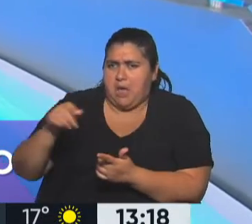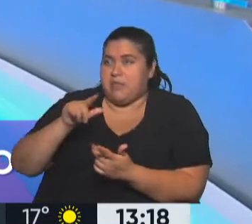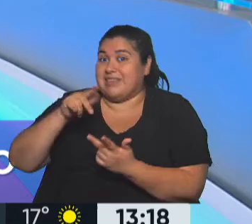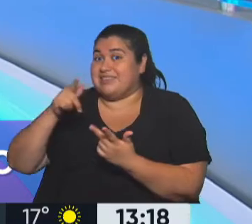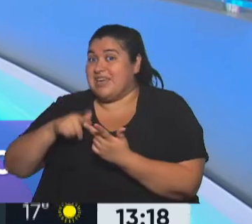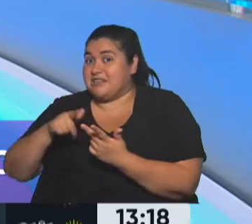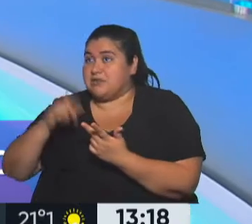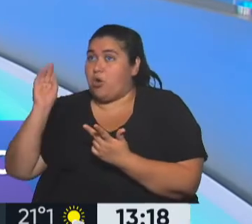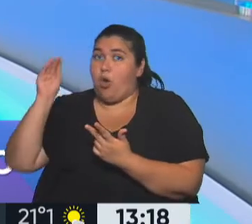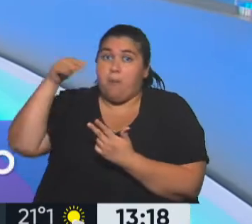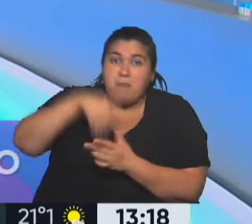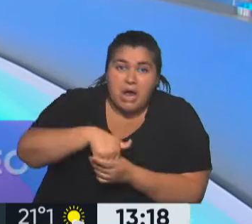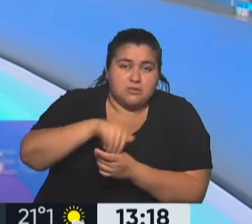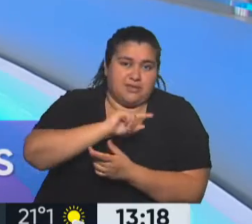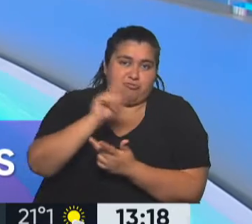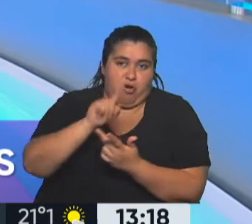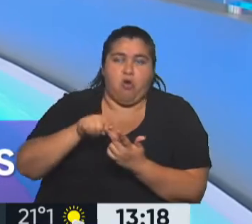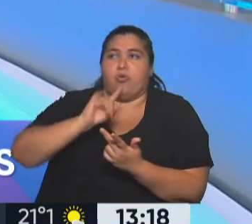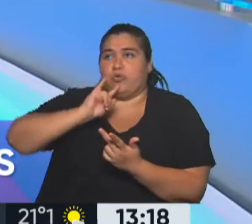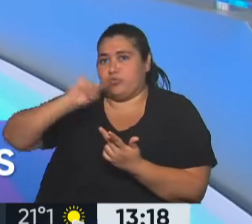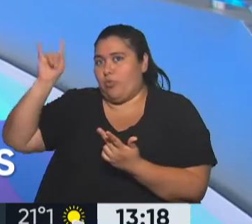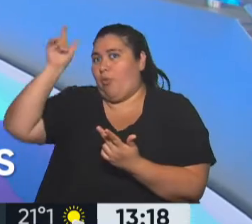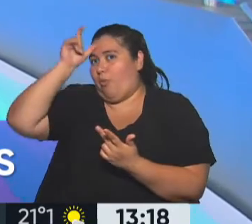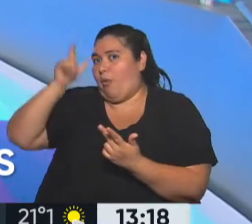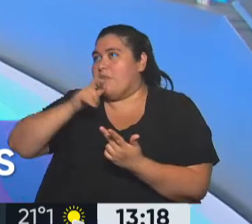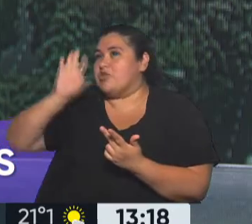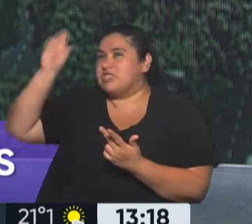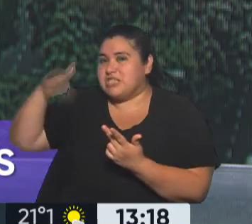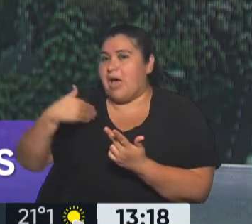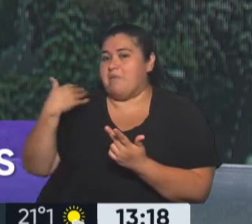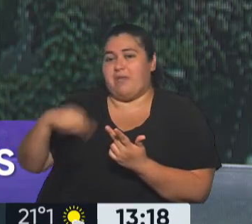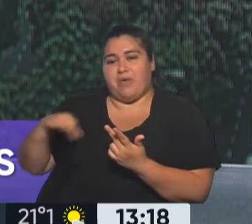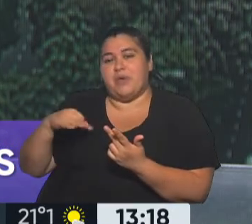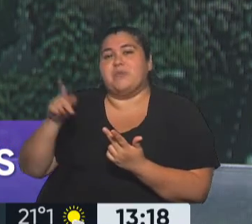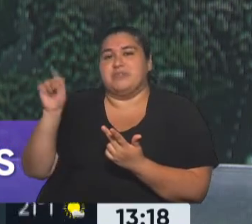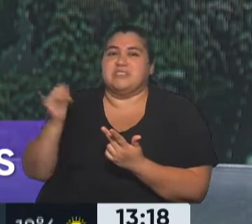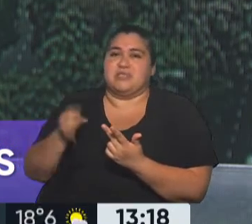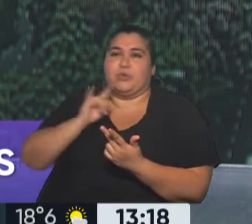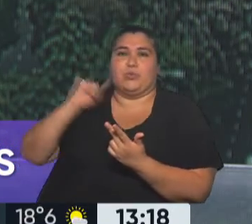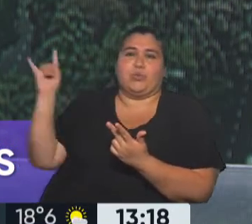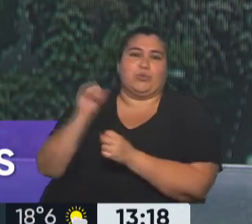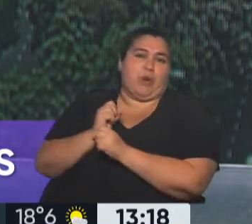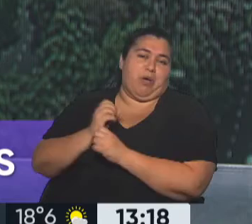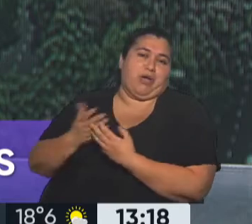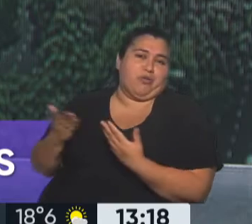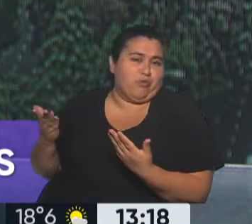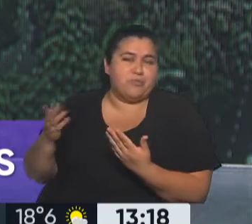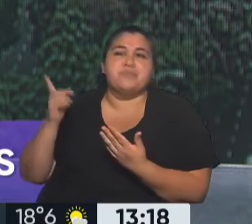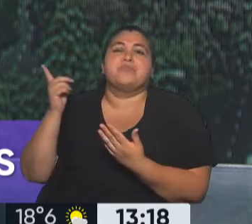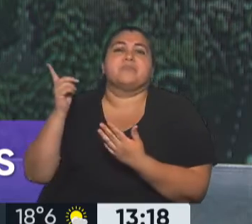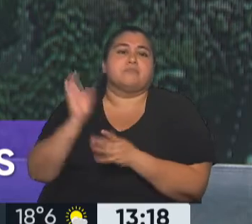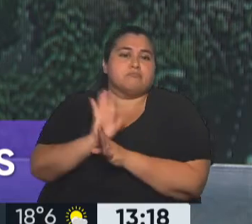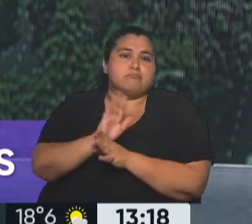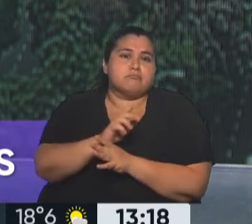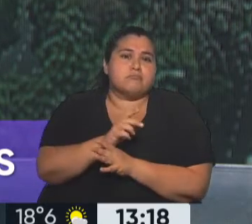que hagan con máscaras o con protección especial el trabajo, porque imagínese que la verdad que haber